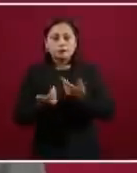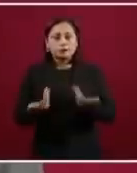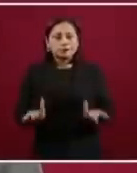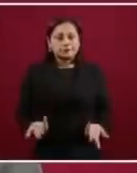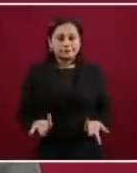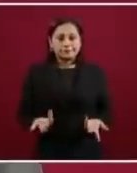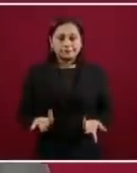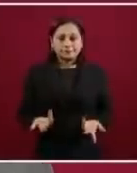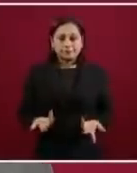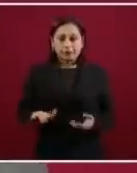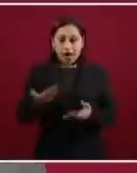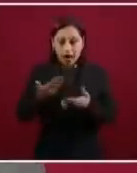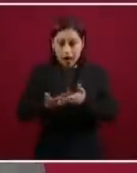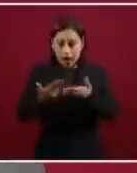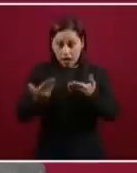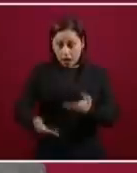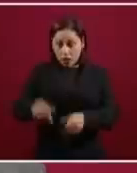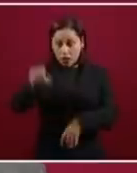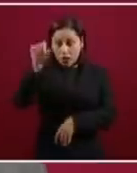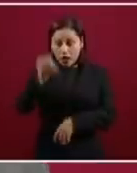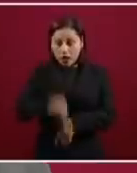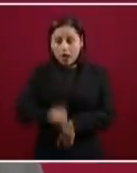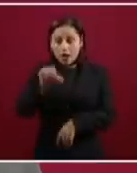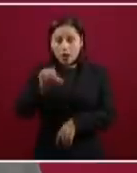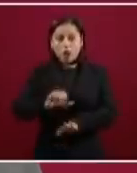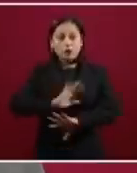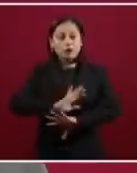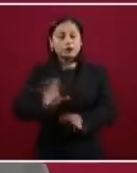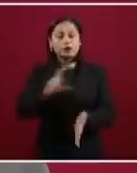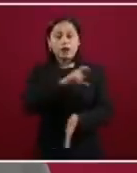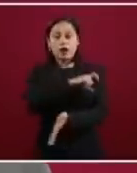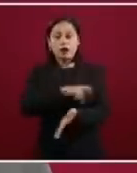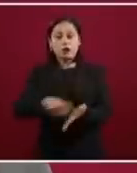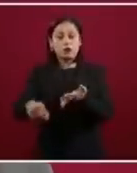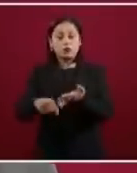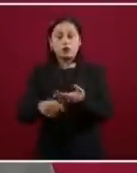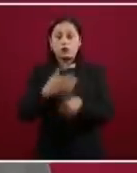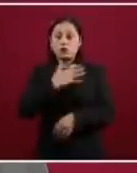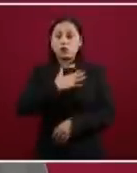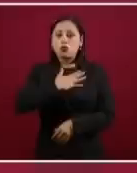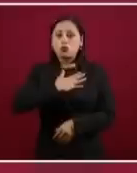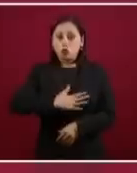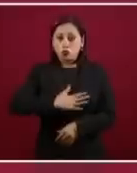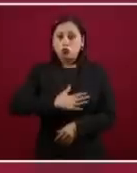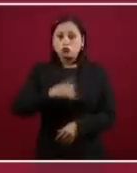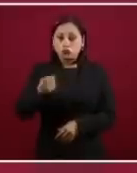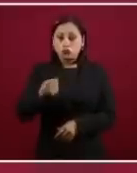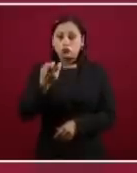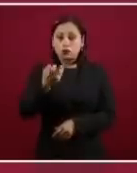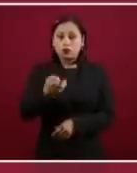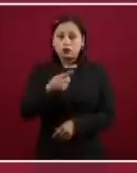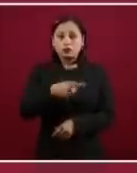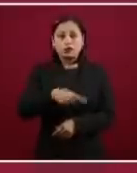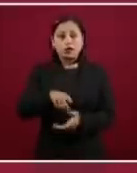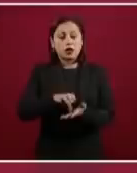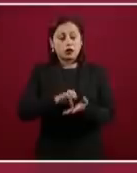comprando a precios justos, se están estableciendo precios de garantía y significa un subsidio,